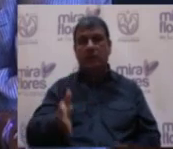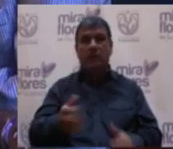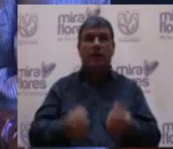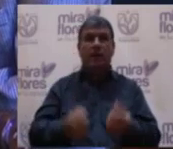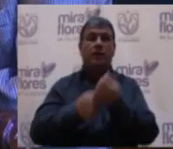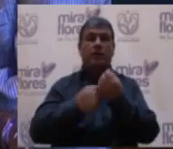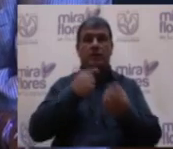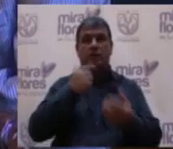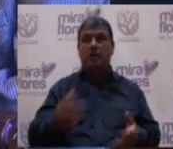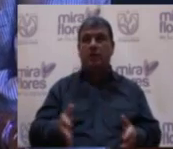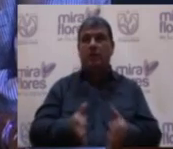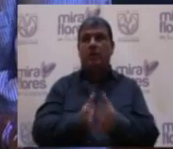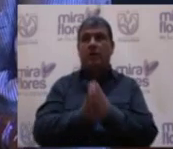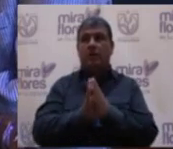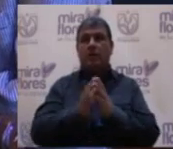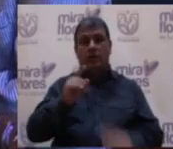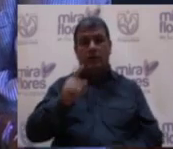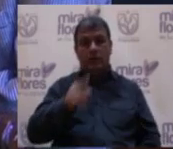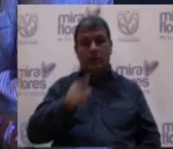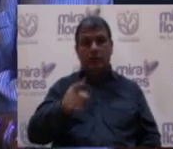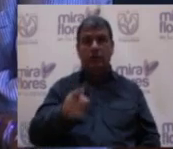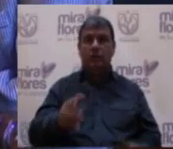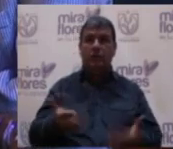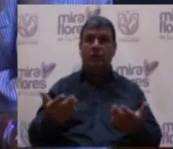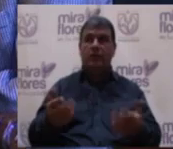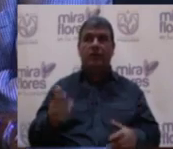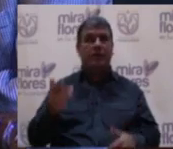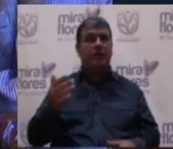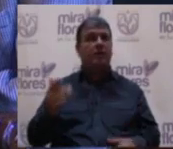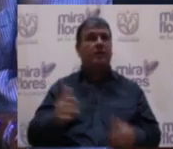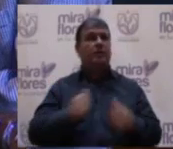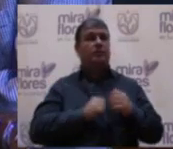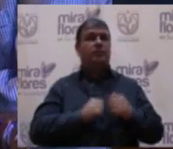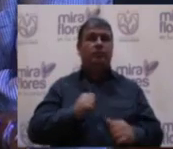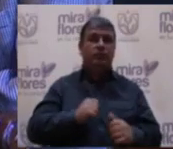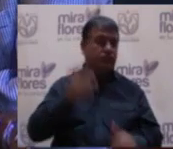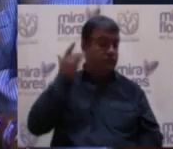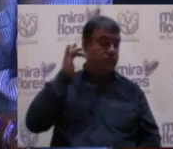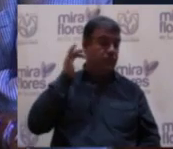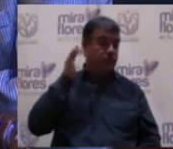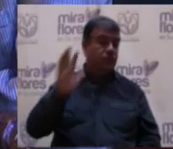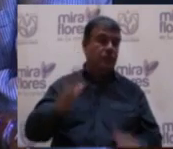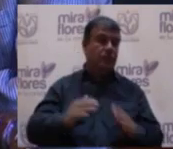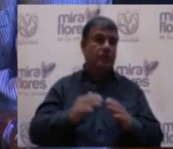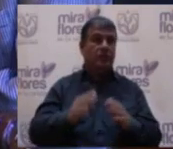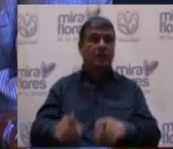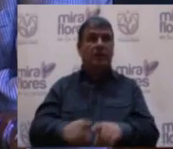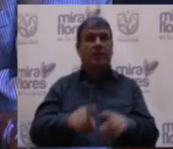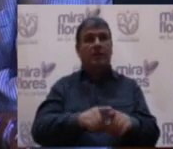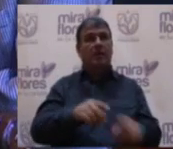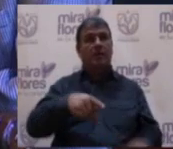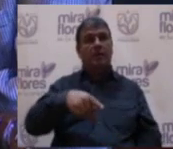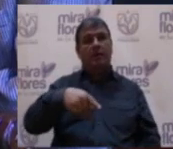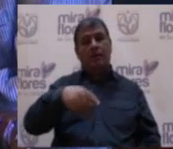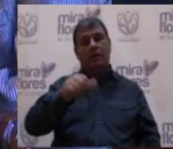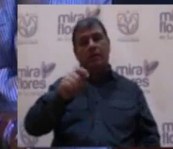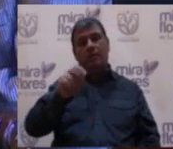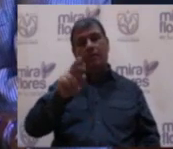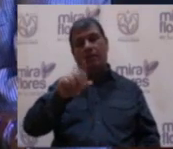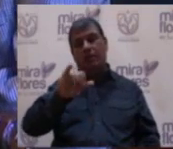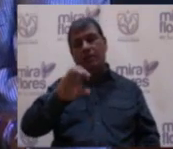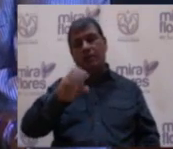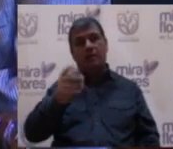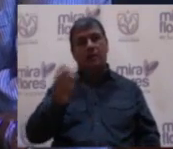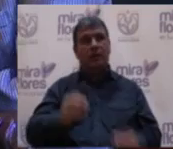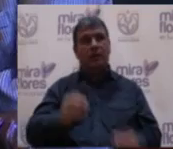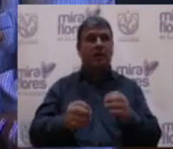pedido. Él es uno de los que sufre continuamente con esto. Estoy seguro tampoco que mi amiga Patricia Rodríguez no ha regulado